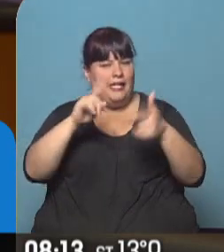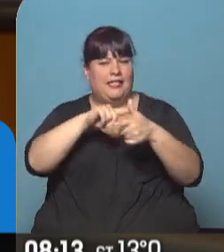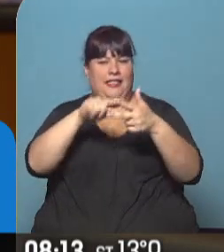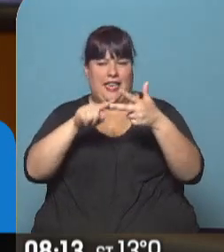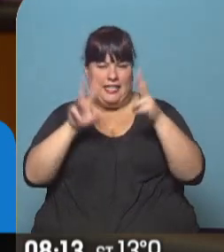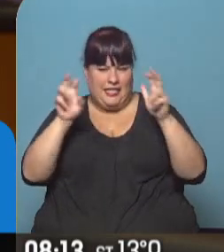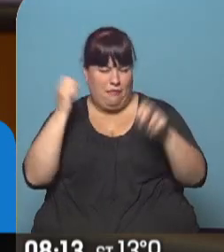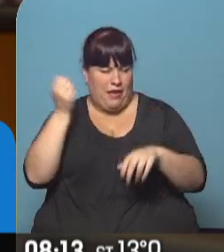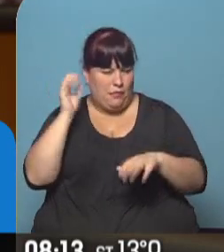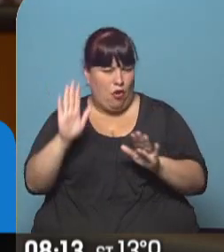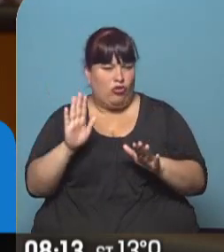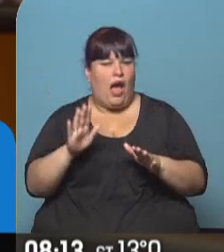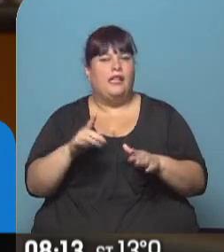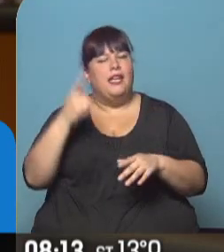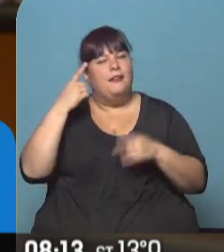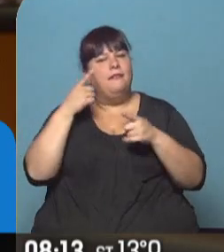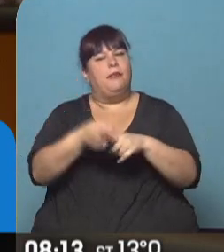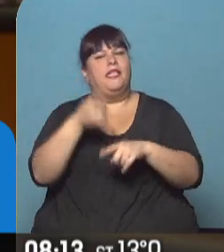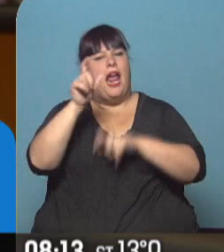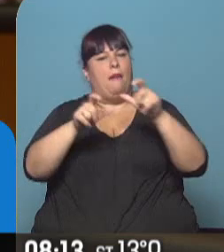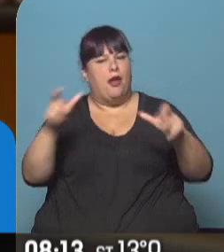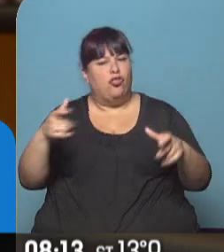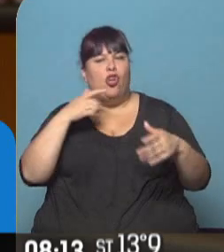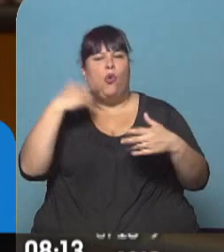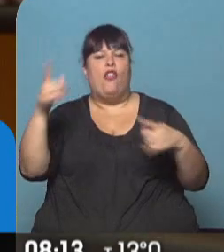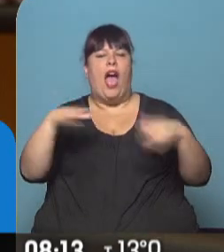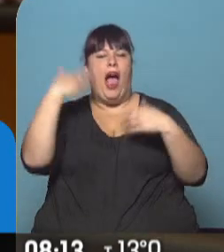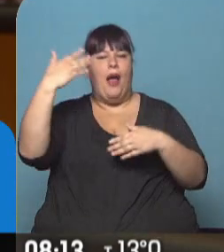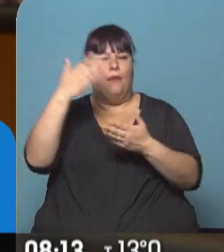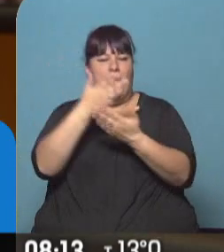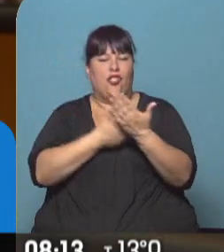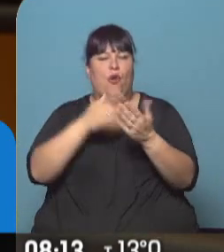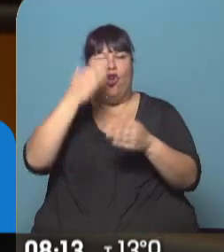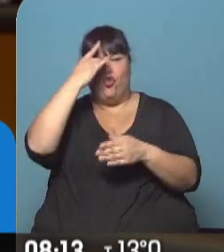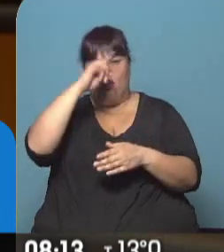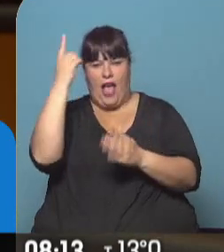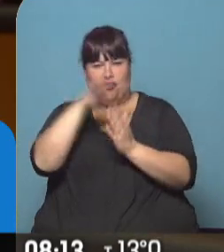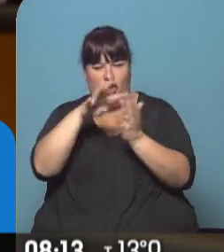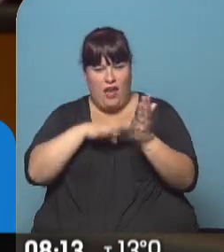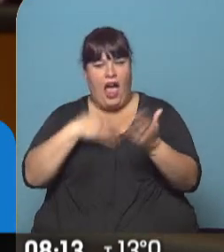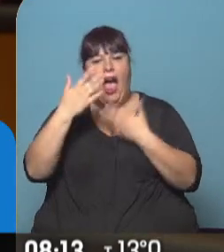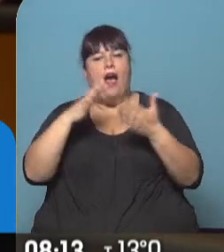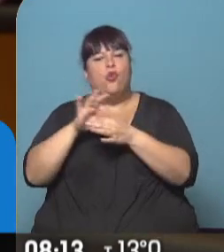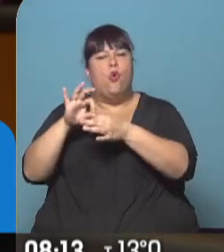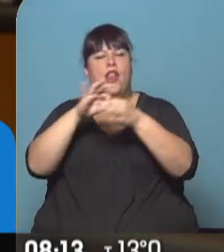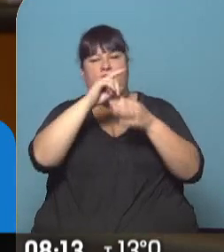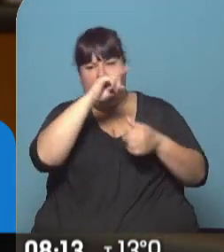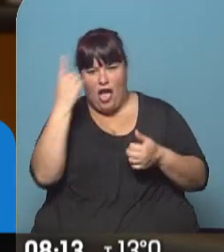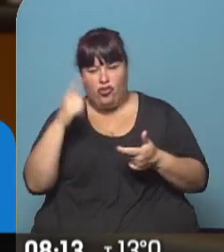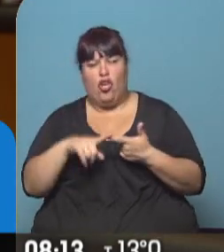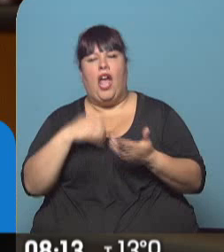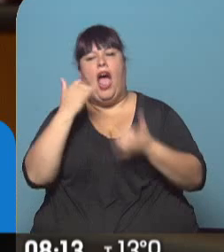cuestiones interpeló al pueblo cuando recitaba el preámbulo de la constitución nacional hablaba de unidad nacional